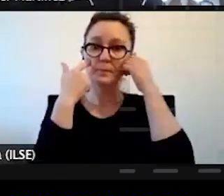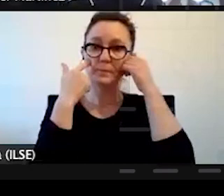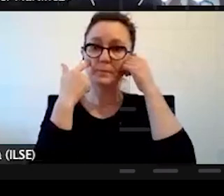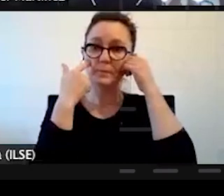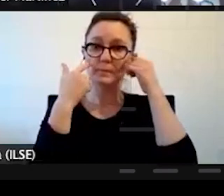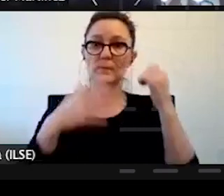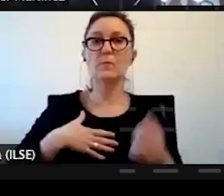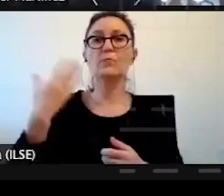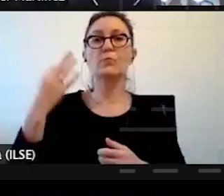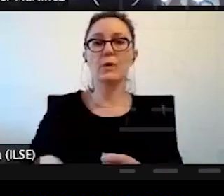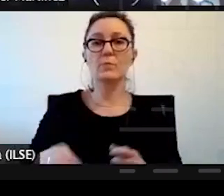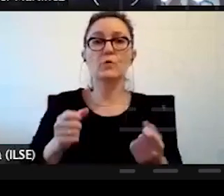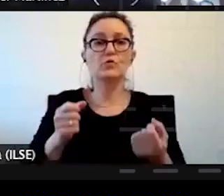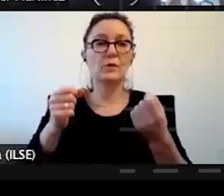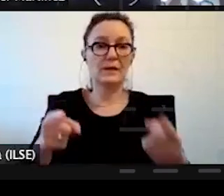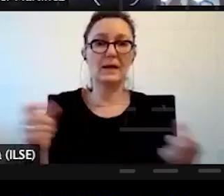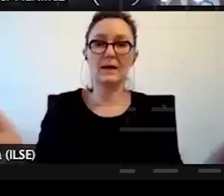esa red de apoyo.